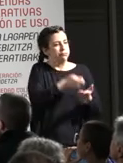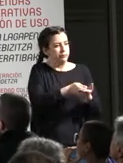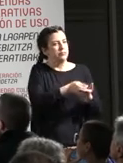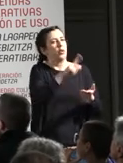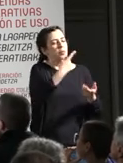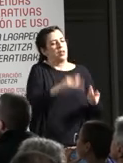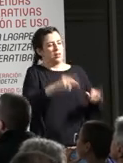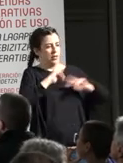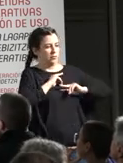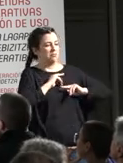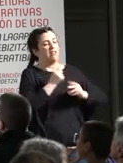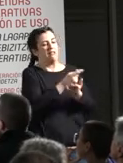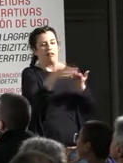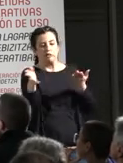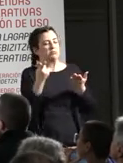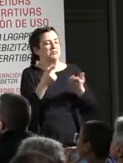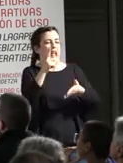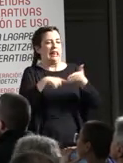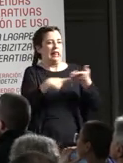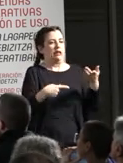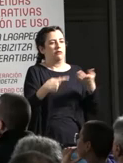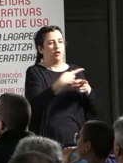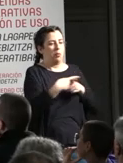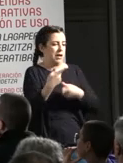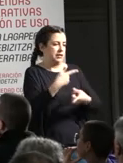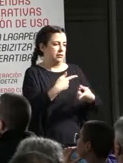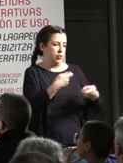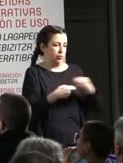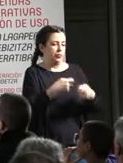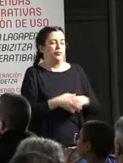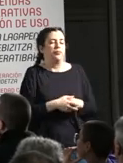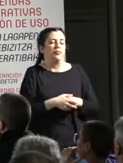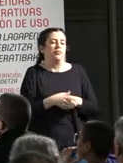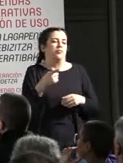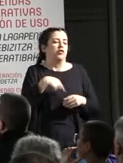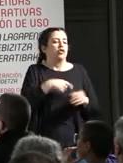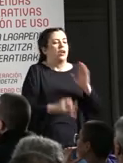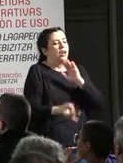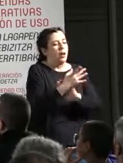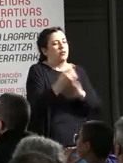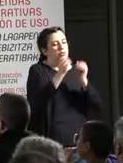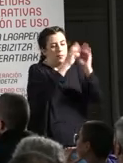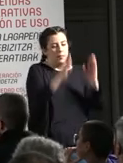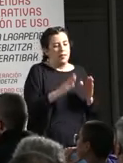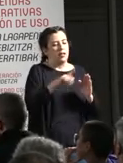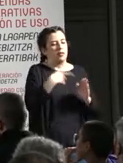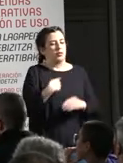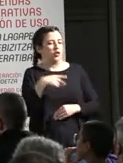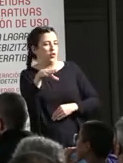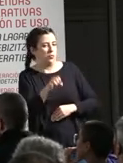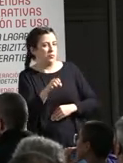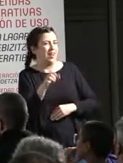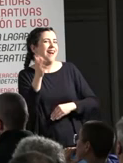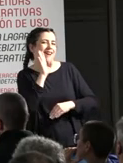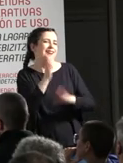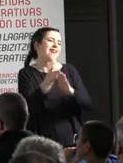cooperativo. Y esto es lo que decía antes, de que estamos acostumbrados a que el mercado genera vivienda y nosotros la compramos. Y aquí se trata al revés. Nosotros generamos una